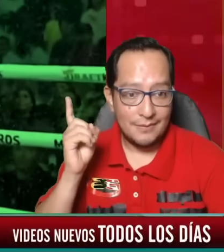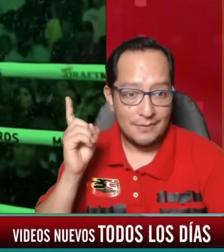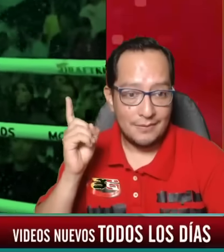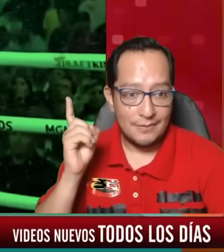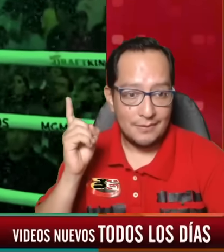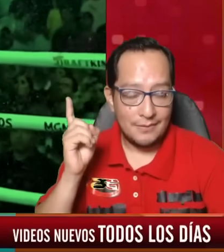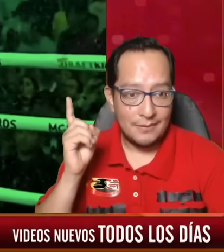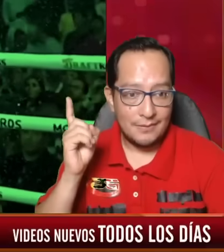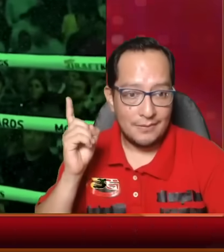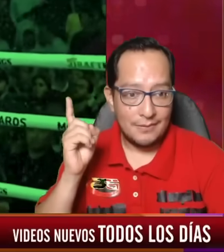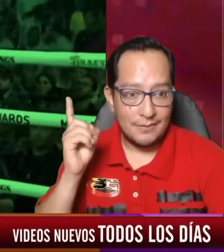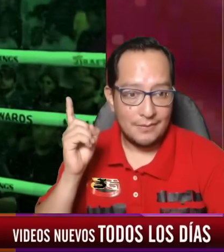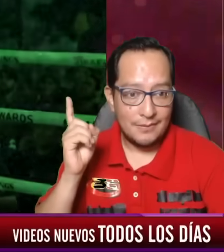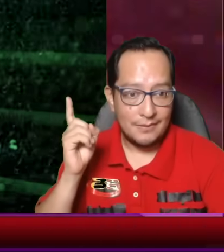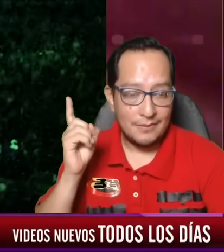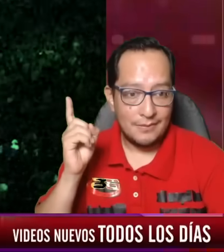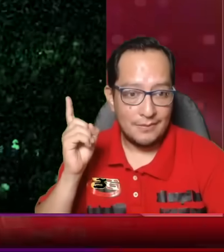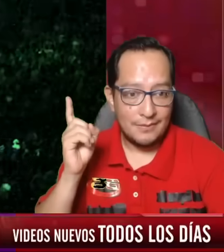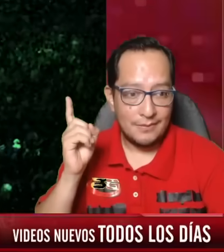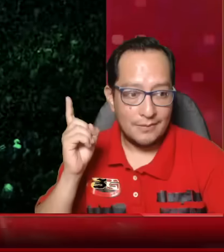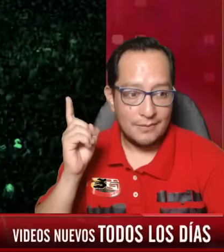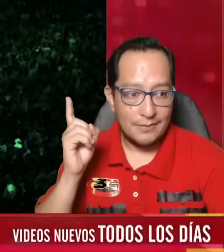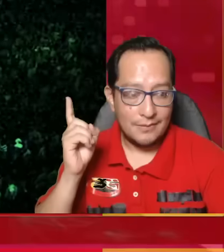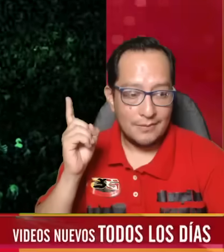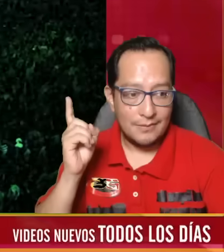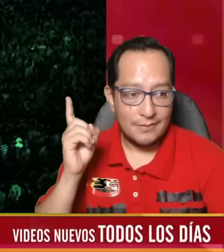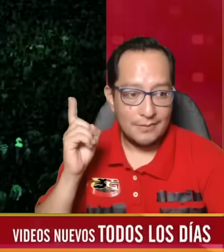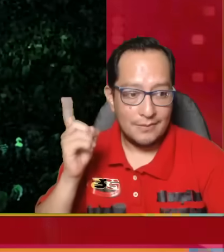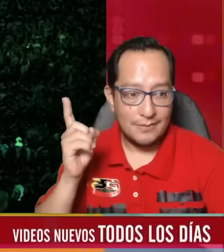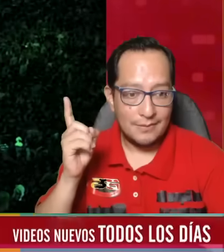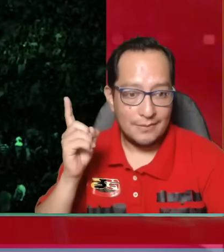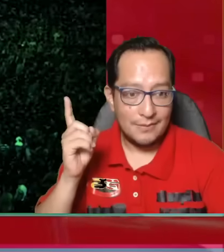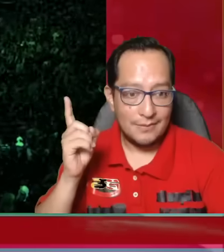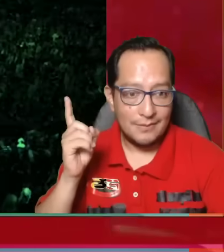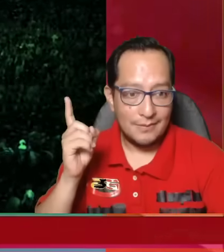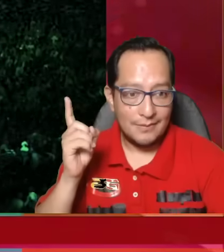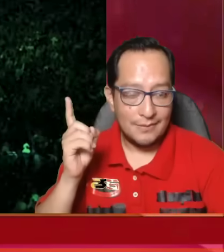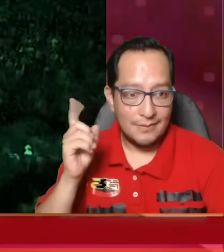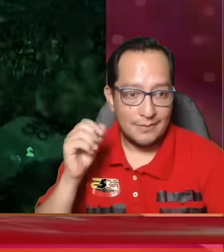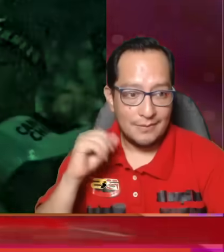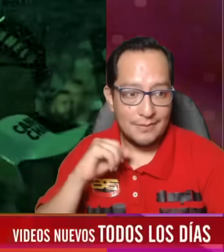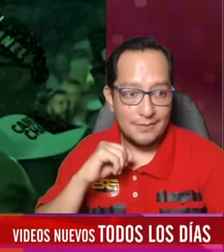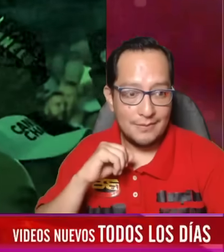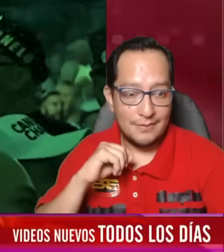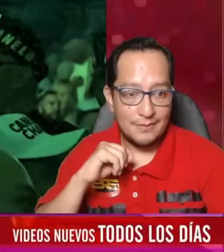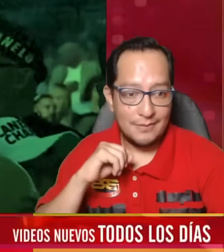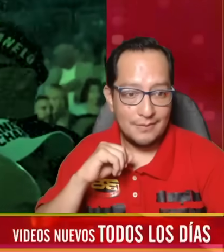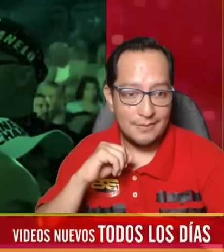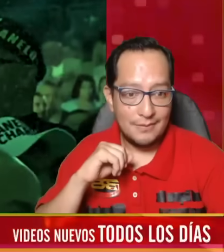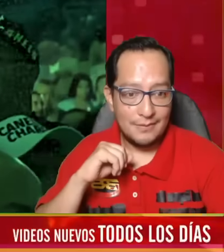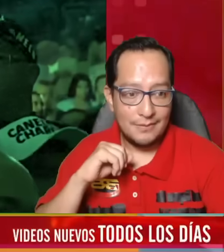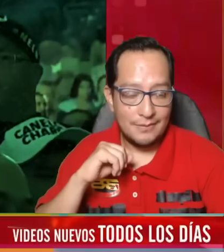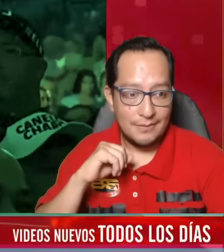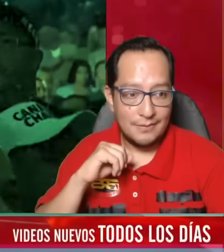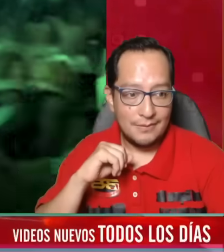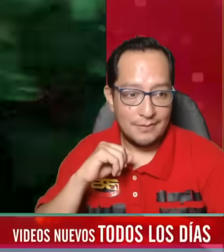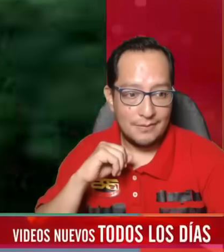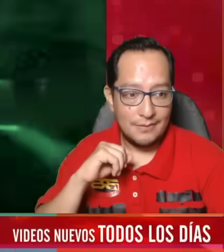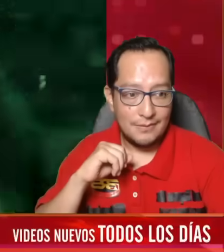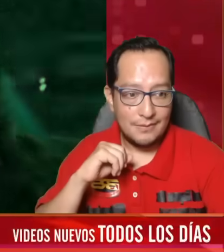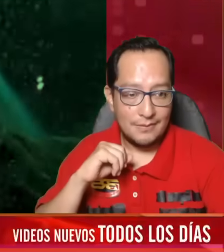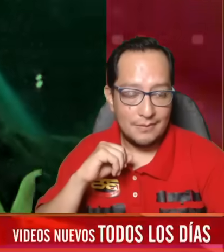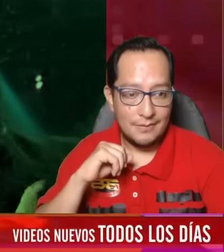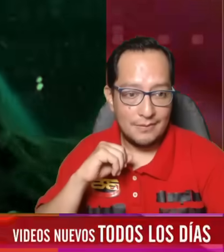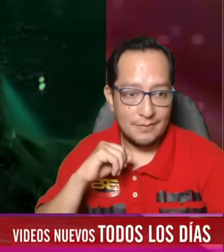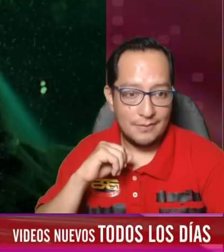tonalidad en que está escrito el himno nacional, de acuerdo con lo que establece el artículo 58, es en do mayor. Respecto al artículo 39, en este se señala que queda estrictamente prohibido alterar